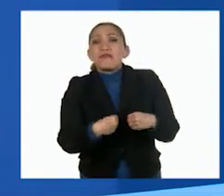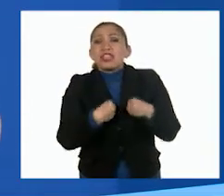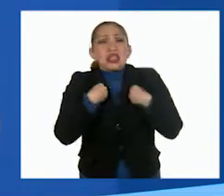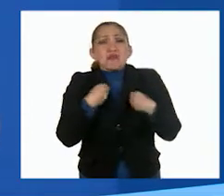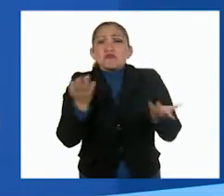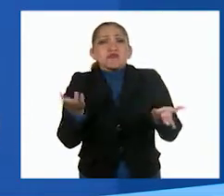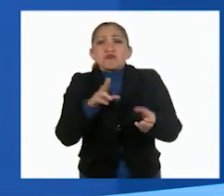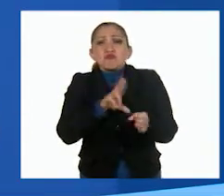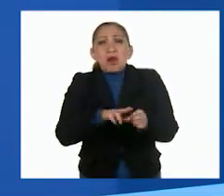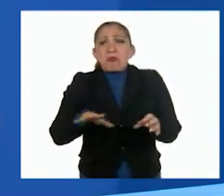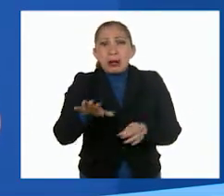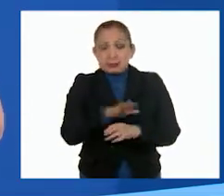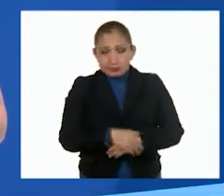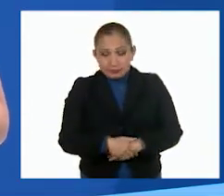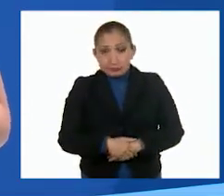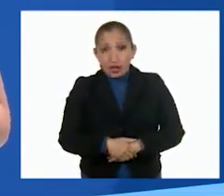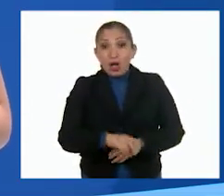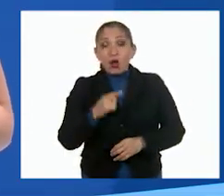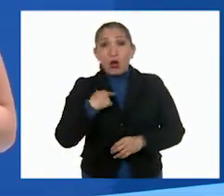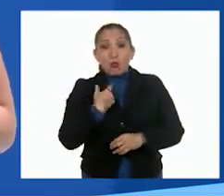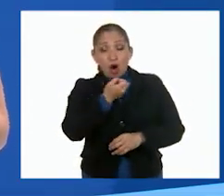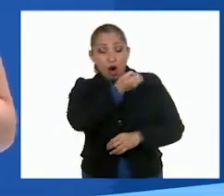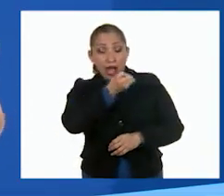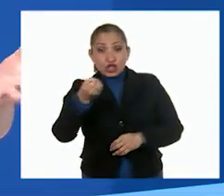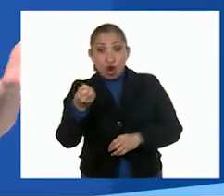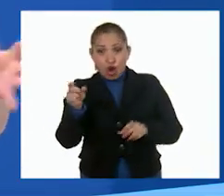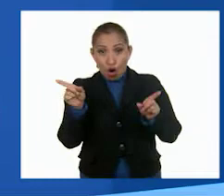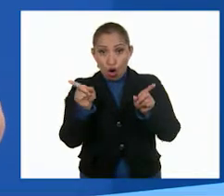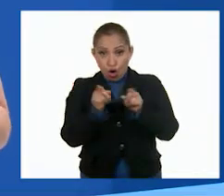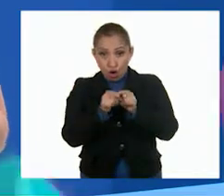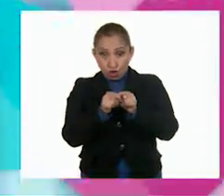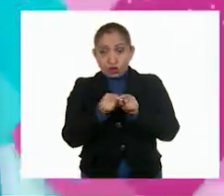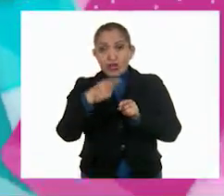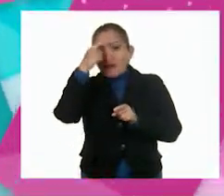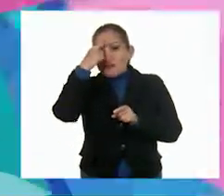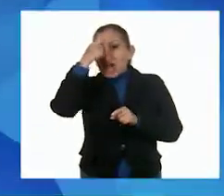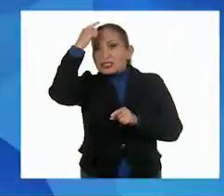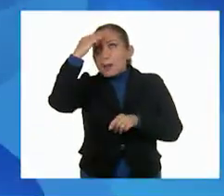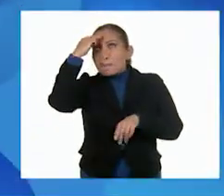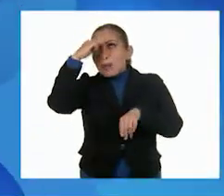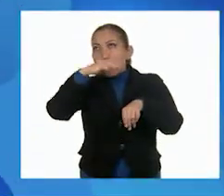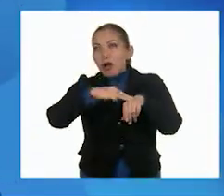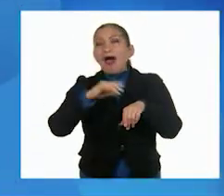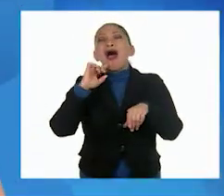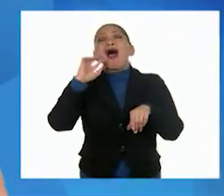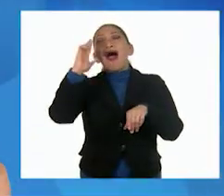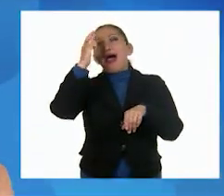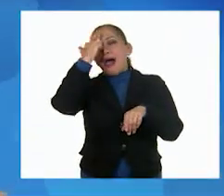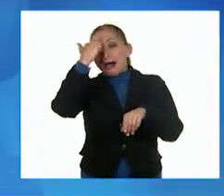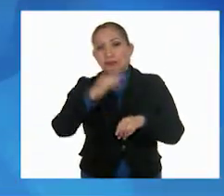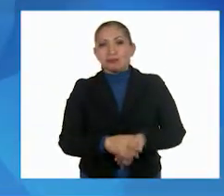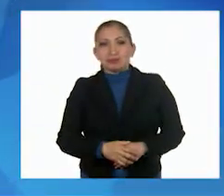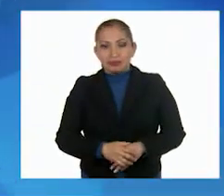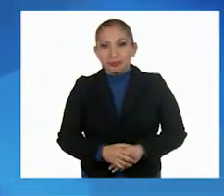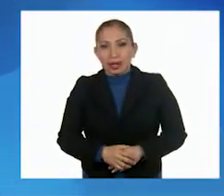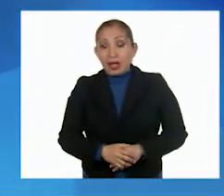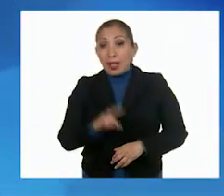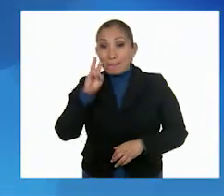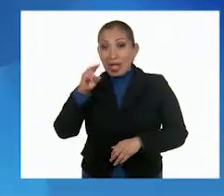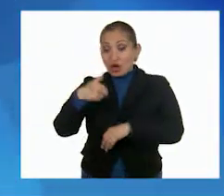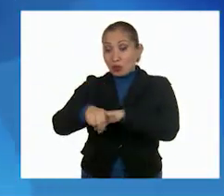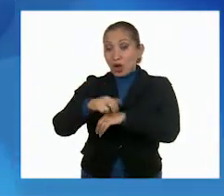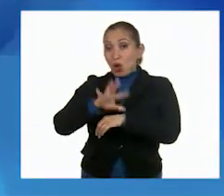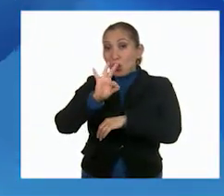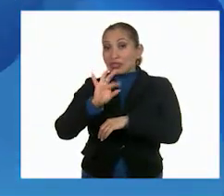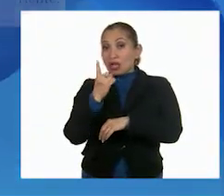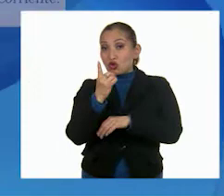cotidiana. Al ser de corta extensión, son fáciles de memorizar. Vamos a ver en la página